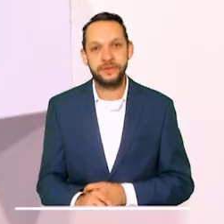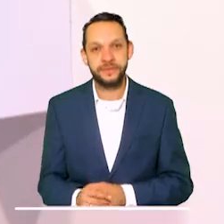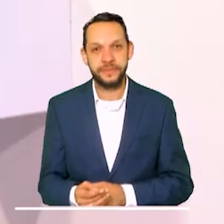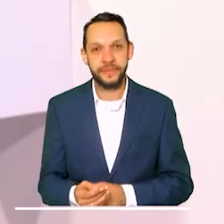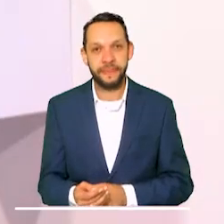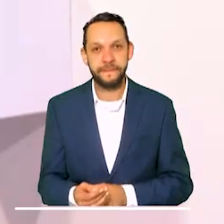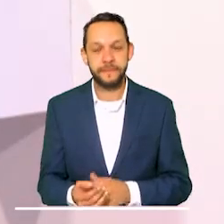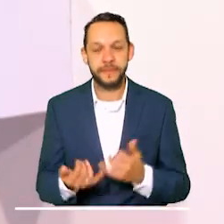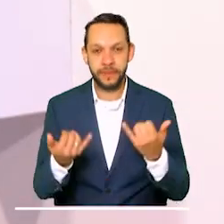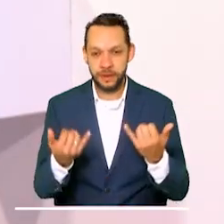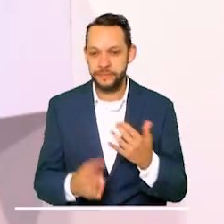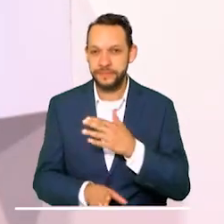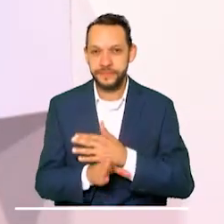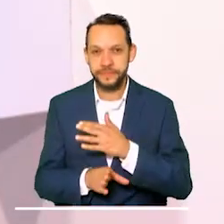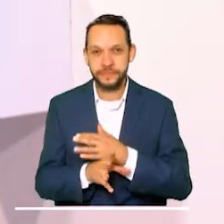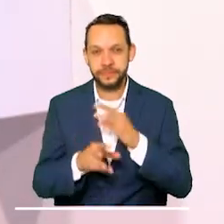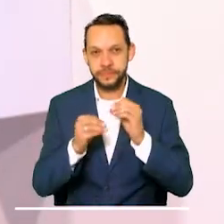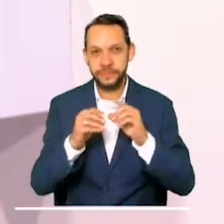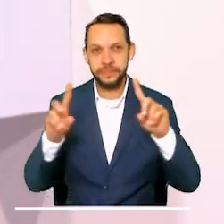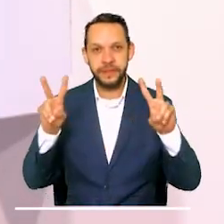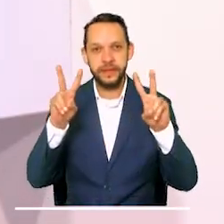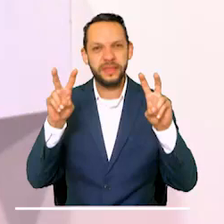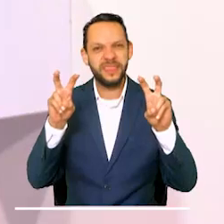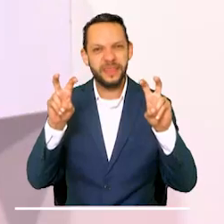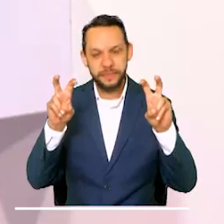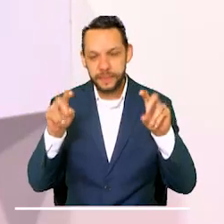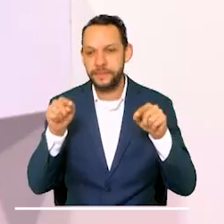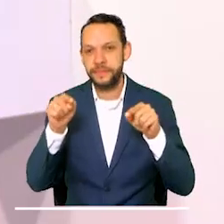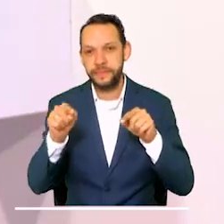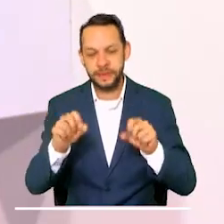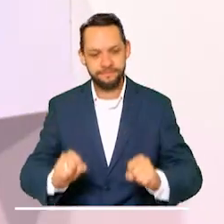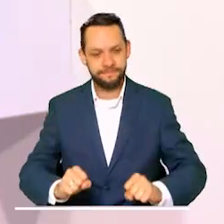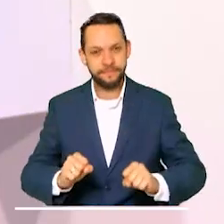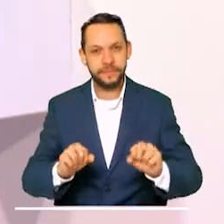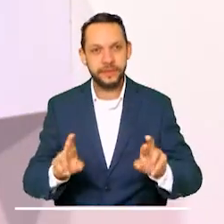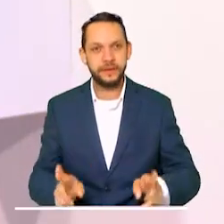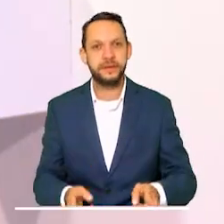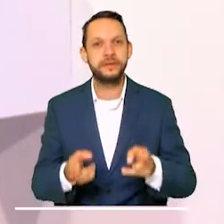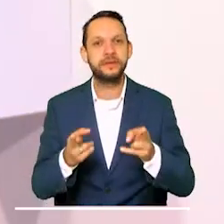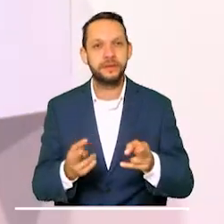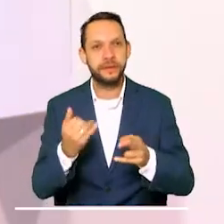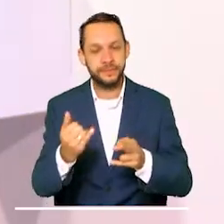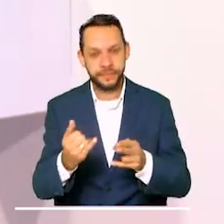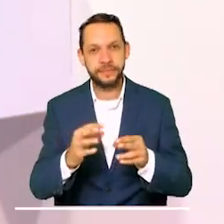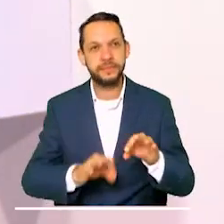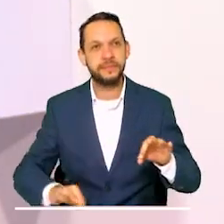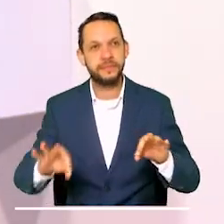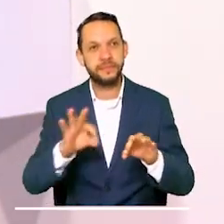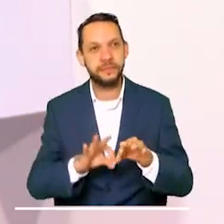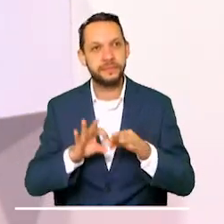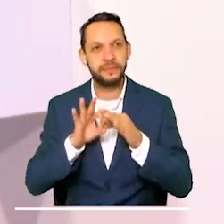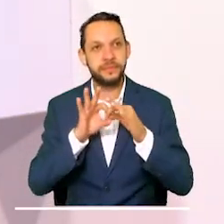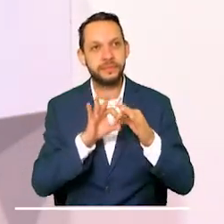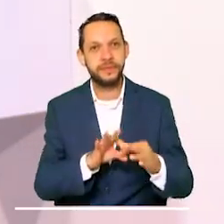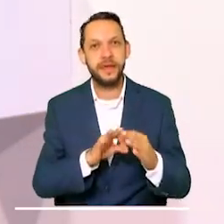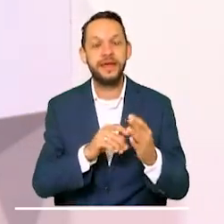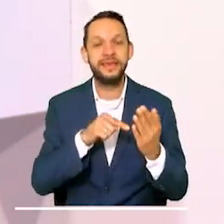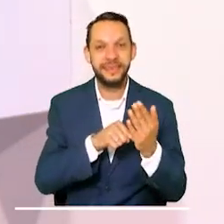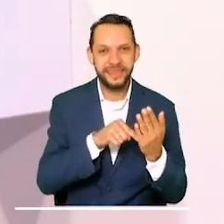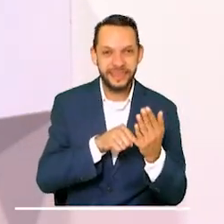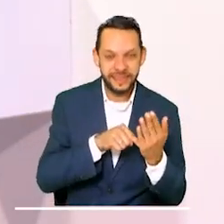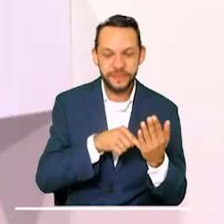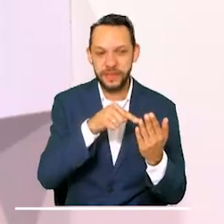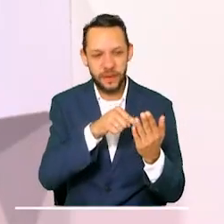Bueno, entonces regresamos con el tema de hoy, resistir o aceptar, resiliencia